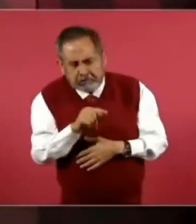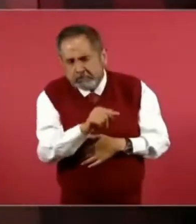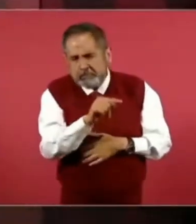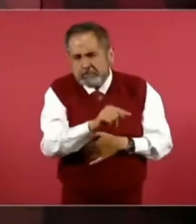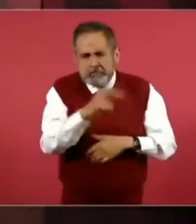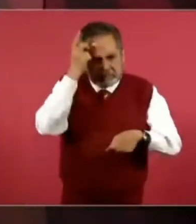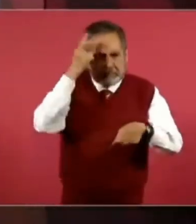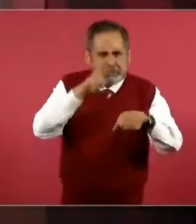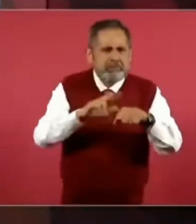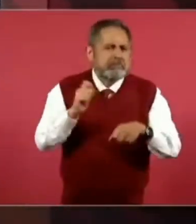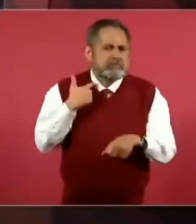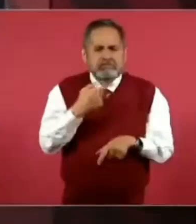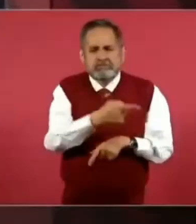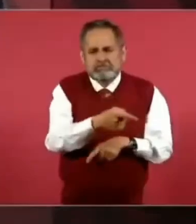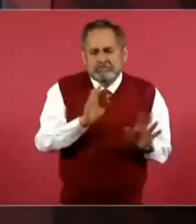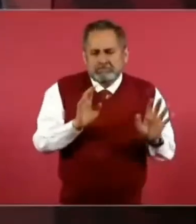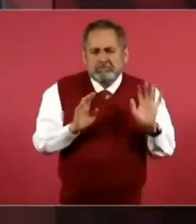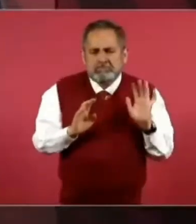Había una